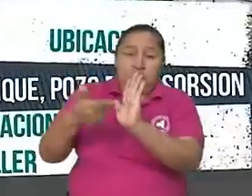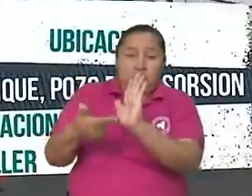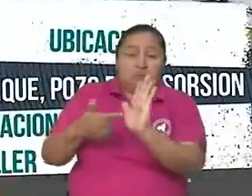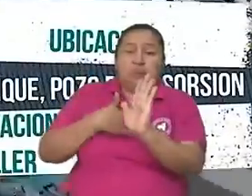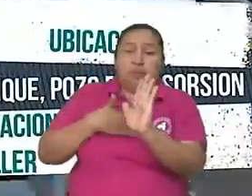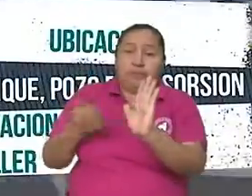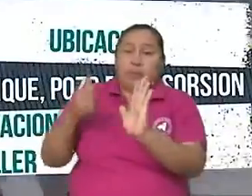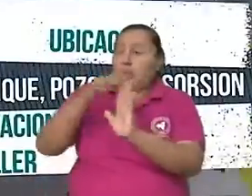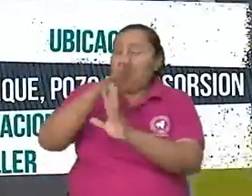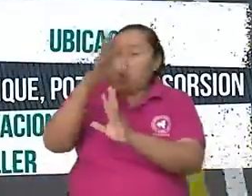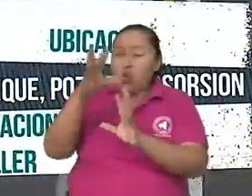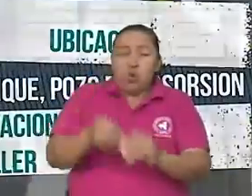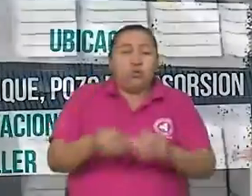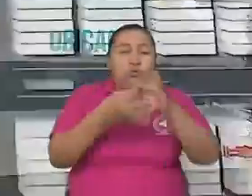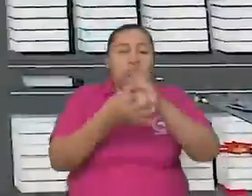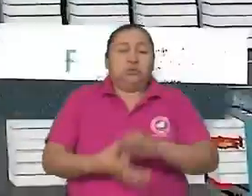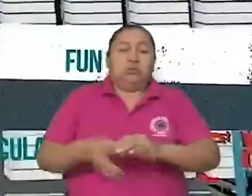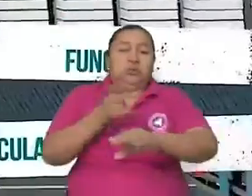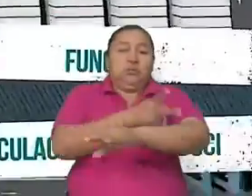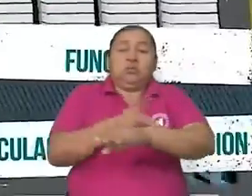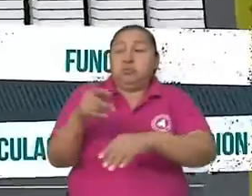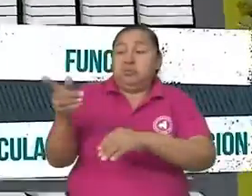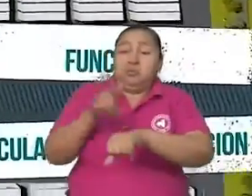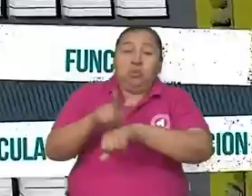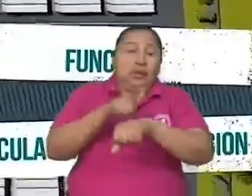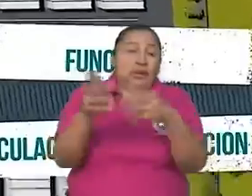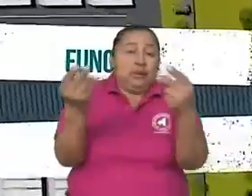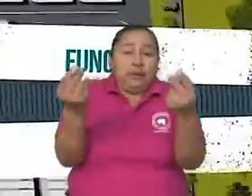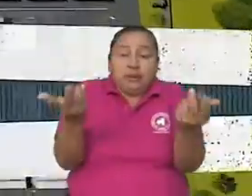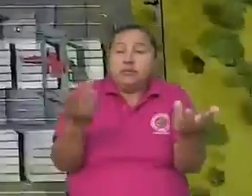mejorar todo el sistema portuario, conseguir financiamiento